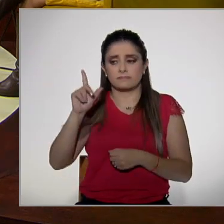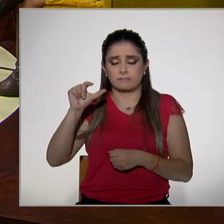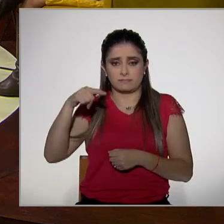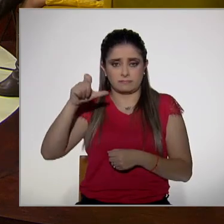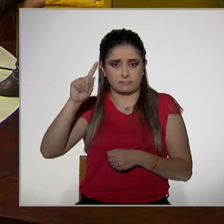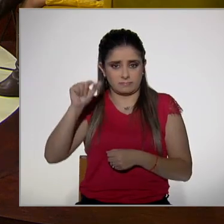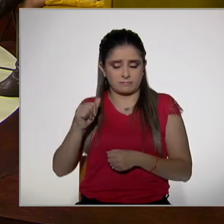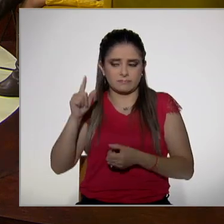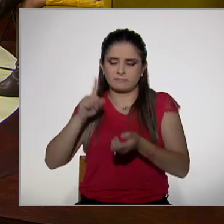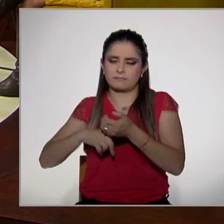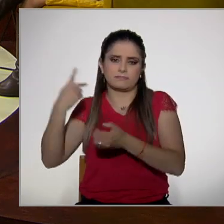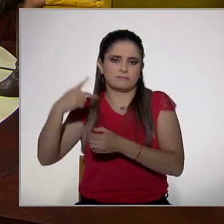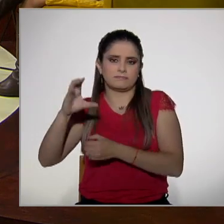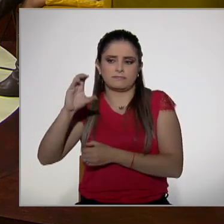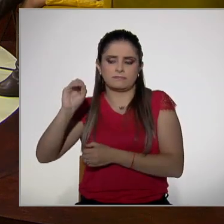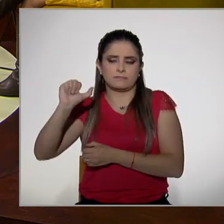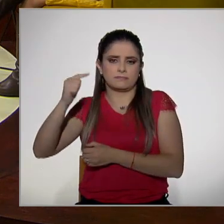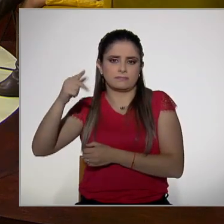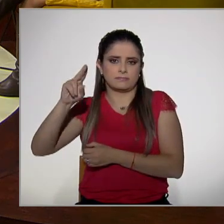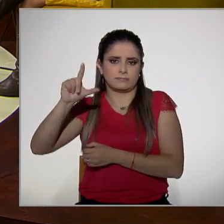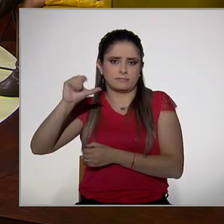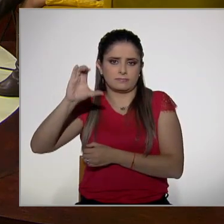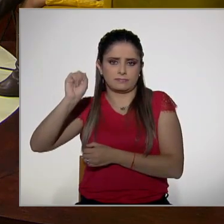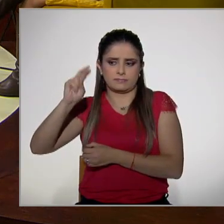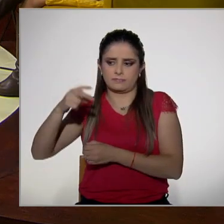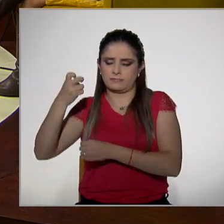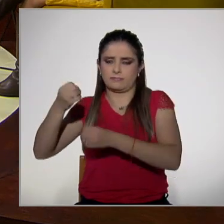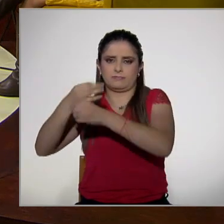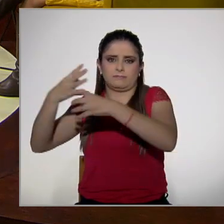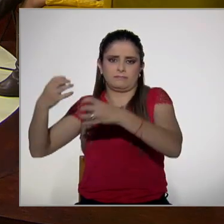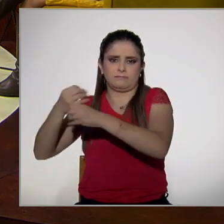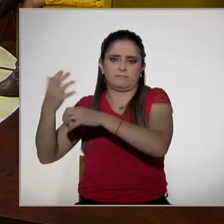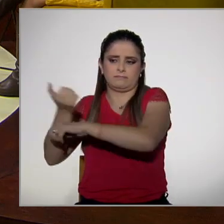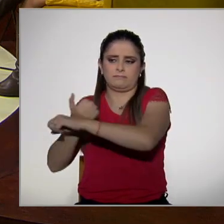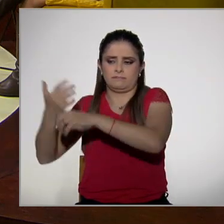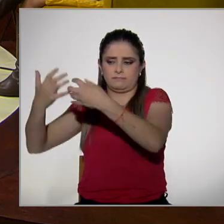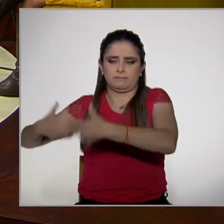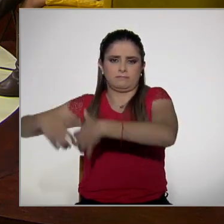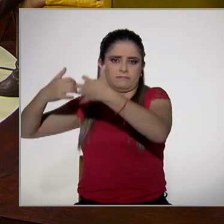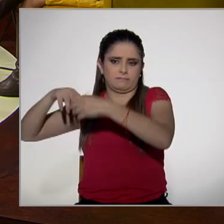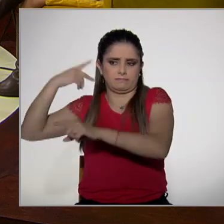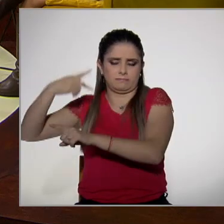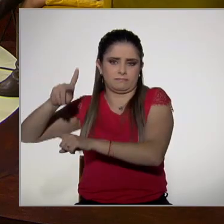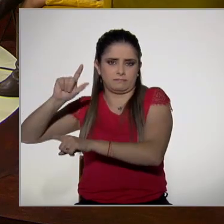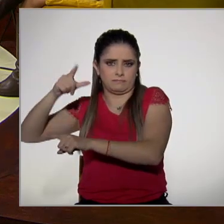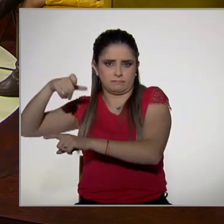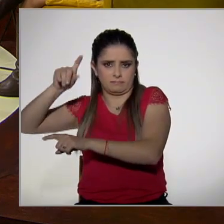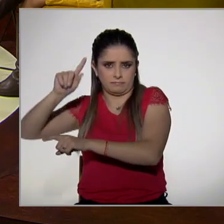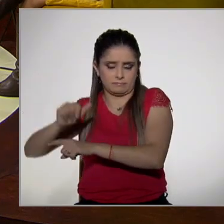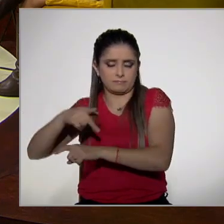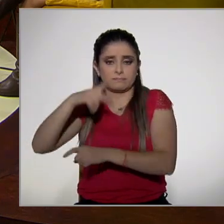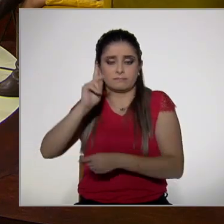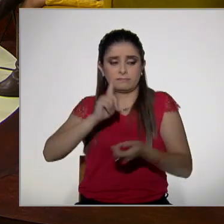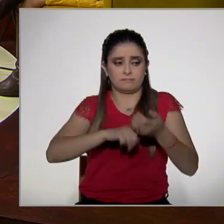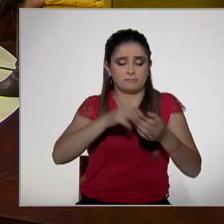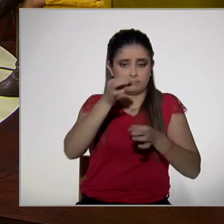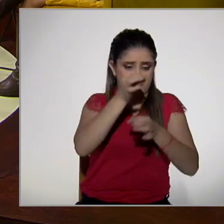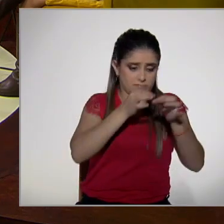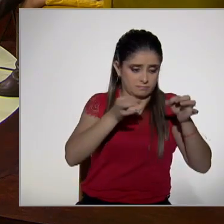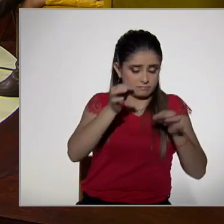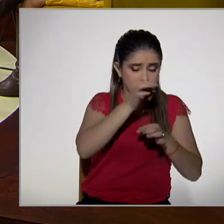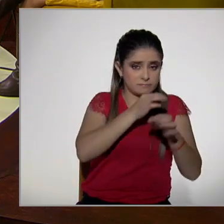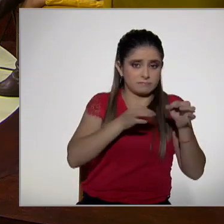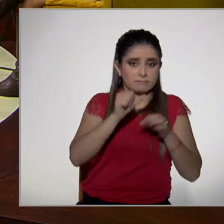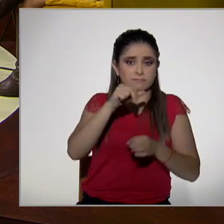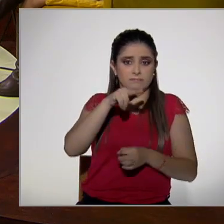y la cascada de coagulación son otros factores que no tienen nada que ver con esto pero la anemia si puede ir asociada a la alteración de coagulación pero no propiamente